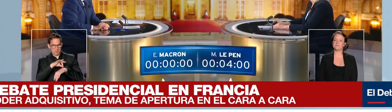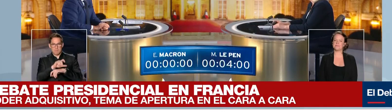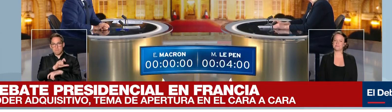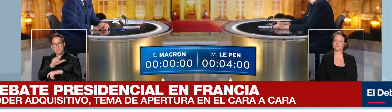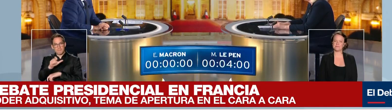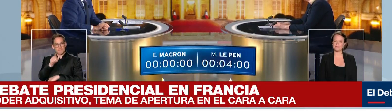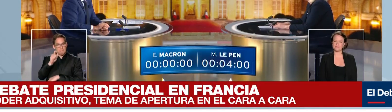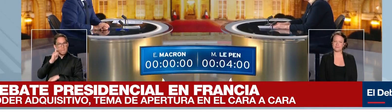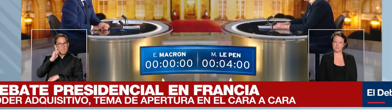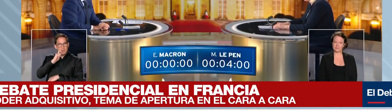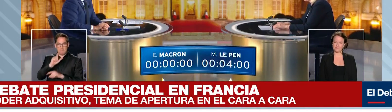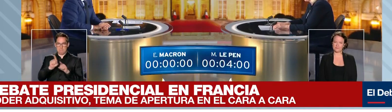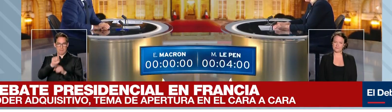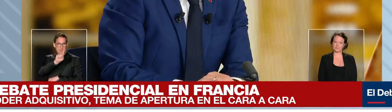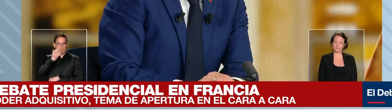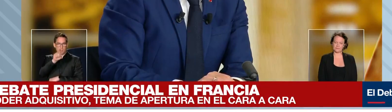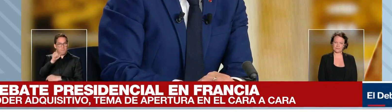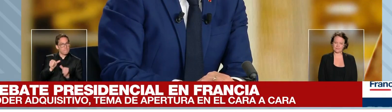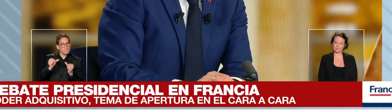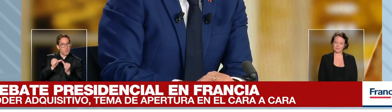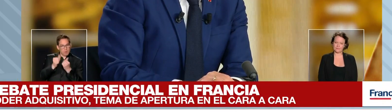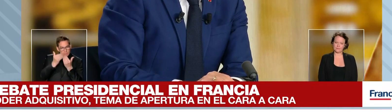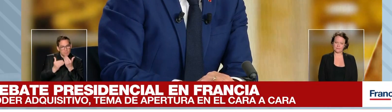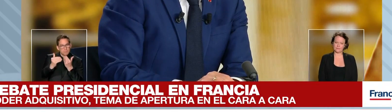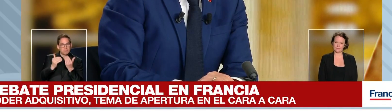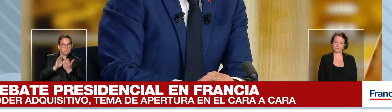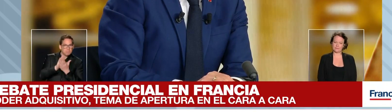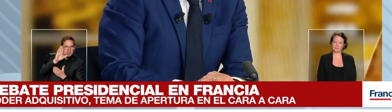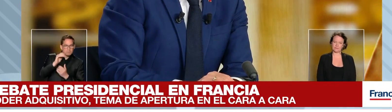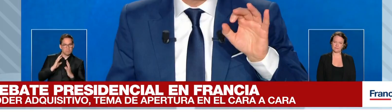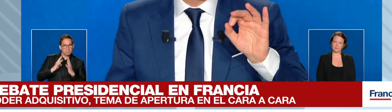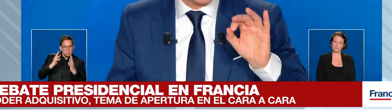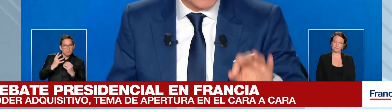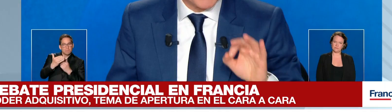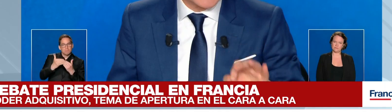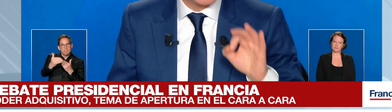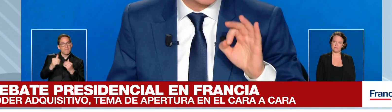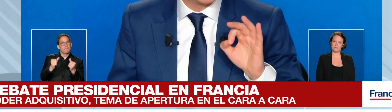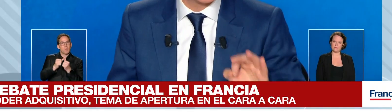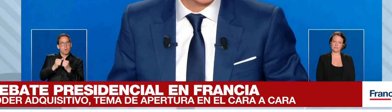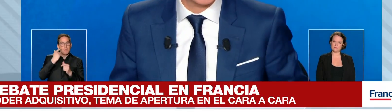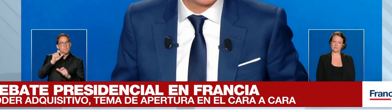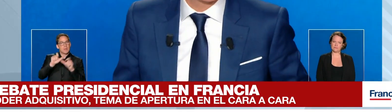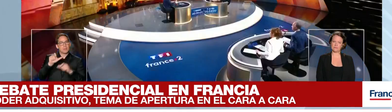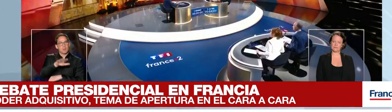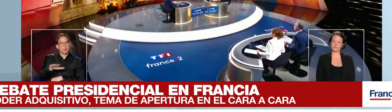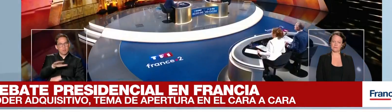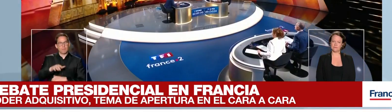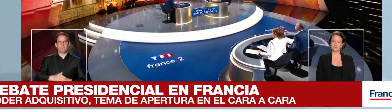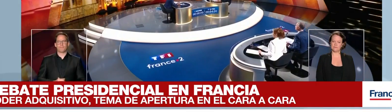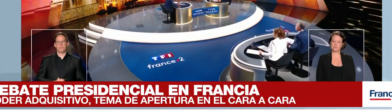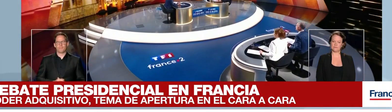4 minutos. Le pregunto a usted, señor Macron, la misma pregunta. ¿Qué se compromete a hacer para ayudar a los franceses en este punto